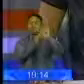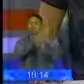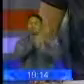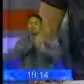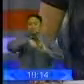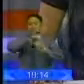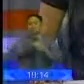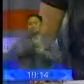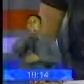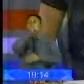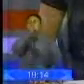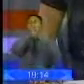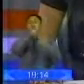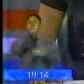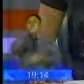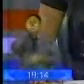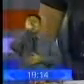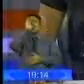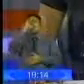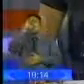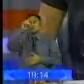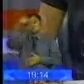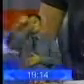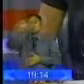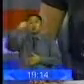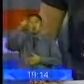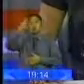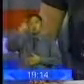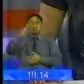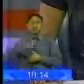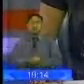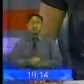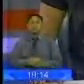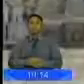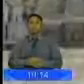con 1.290 gigavatios hora al año.